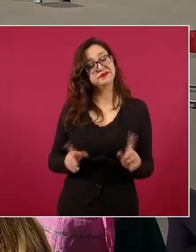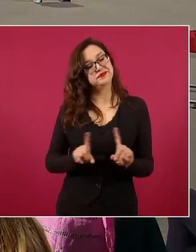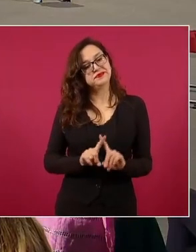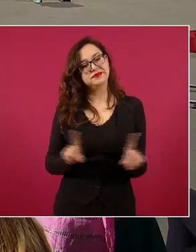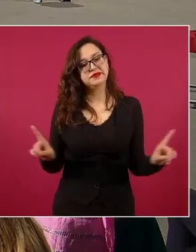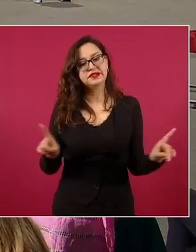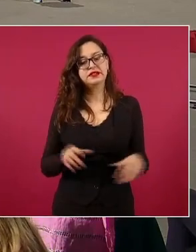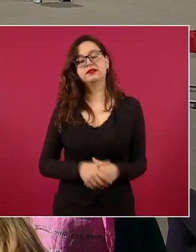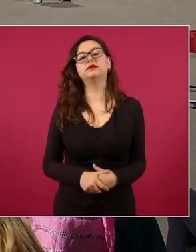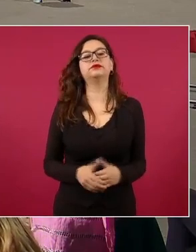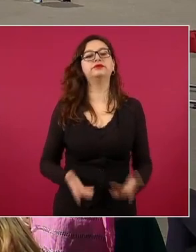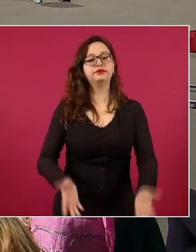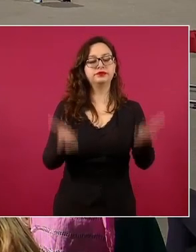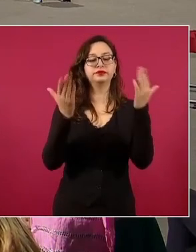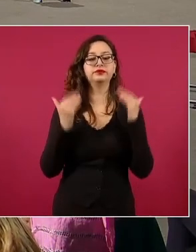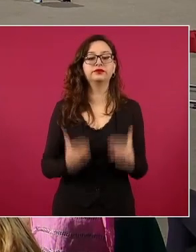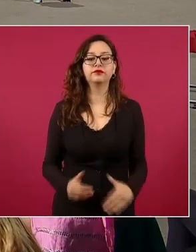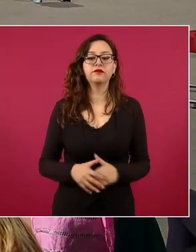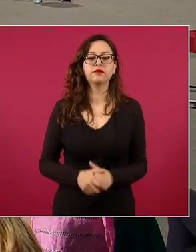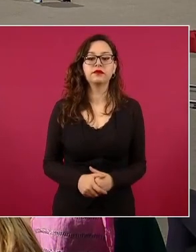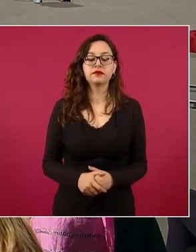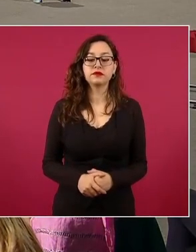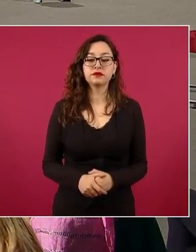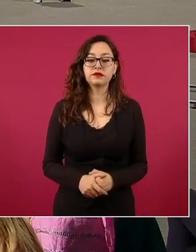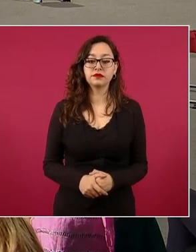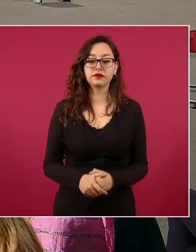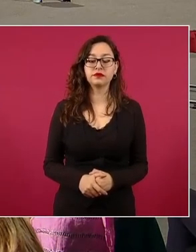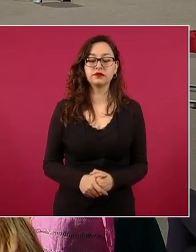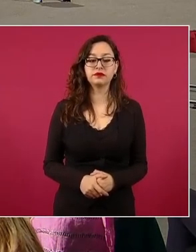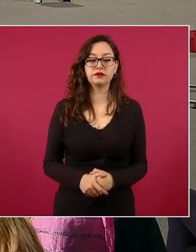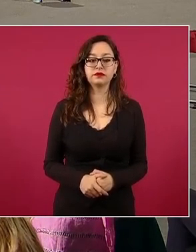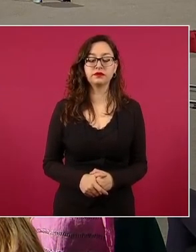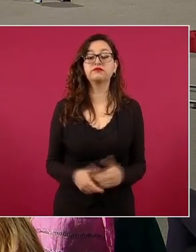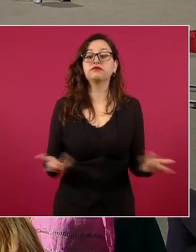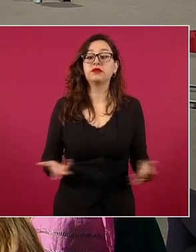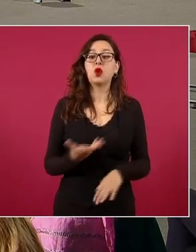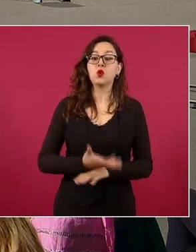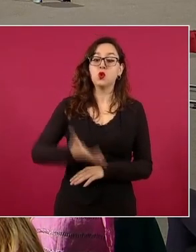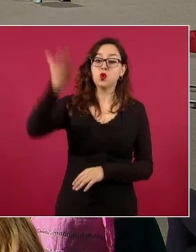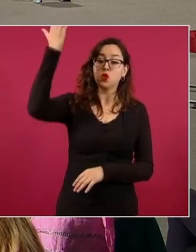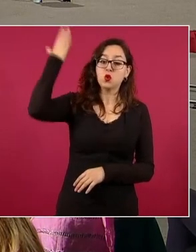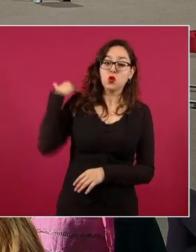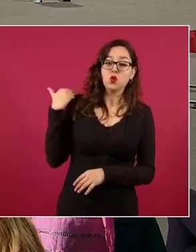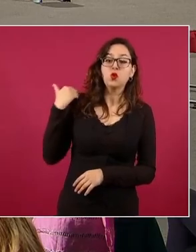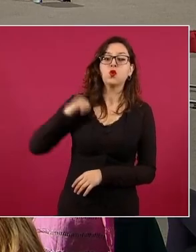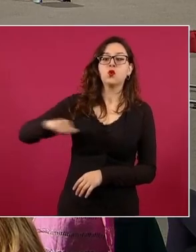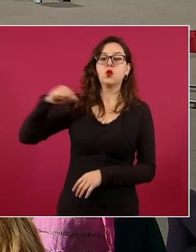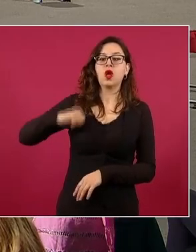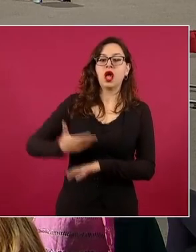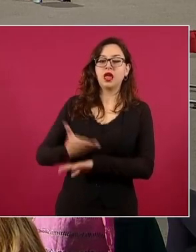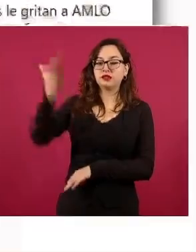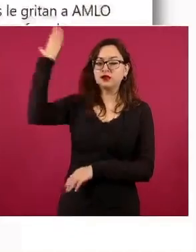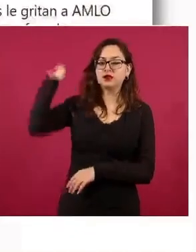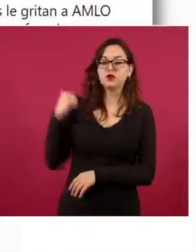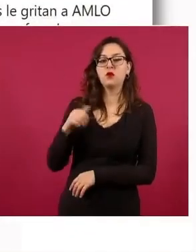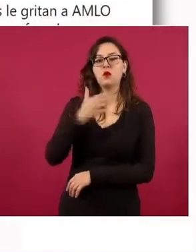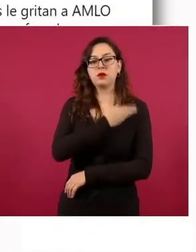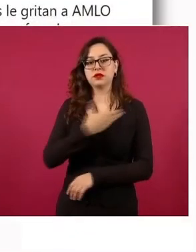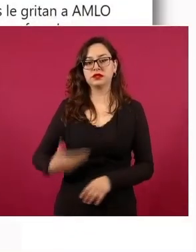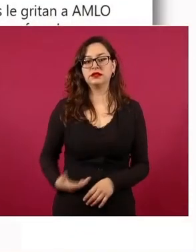Reciclan video de un vuelo del presidente López Obrador para mentir. Sí, otra vez.